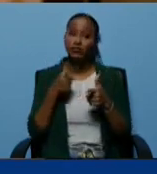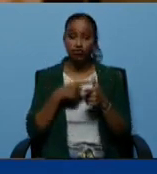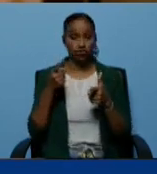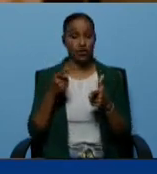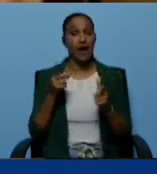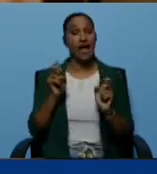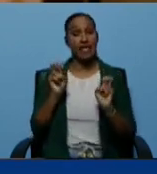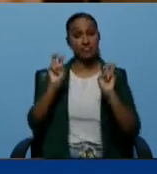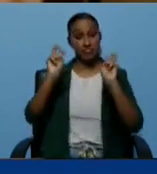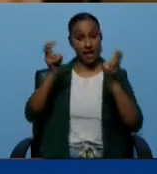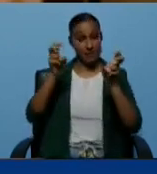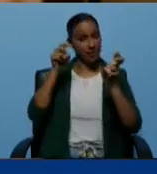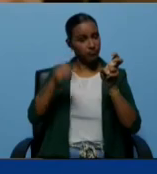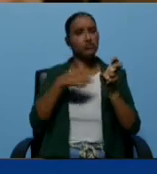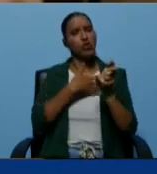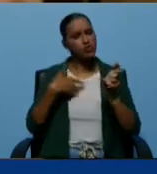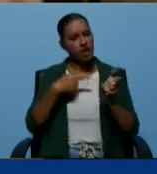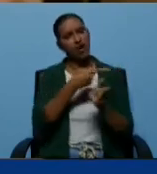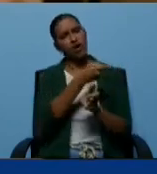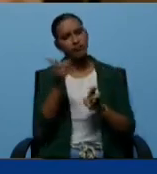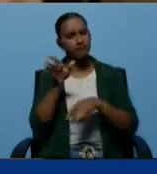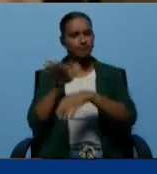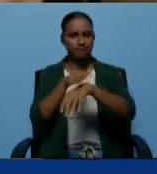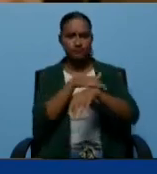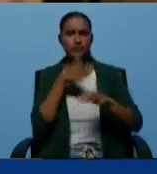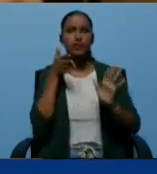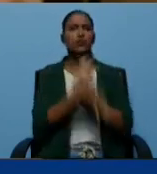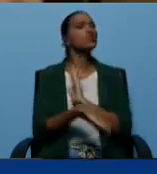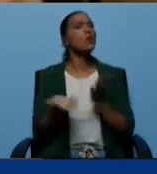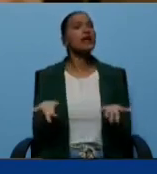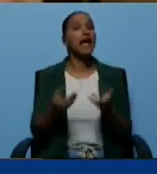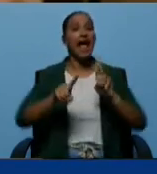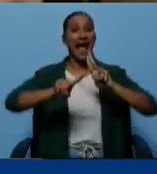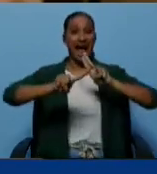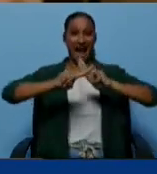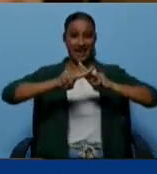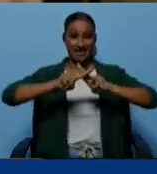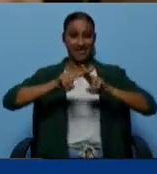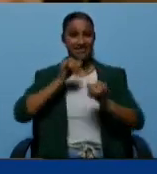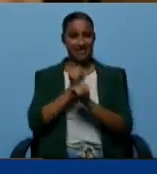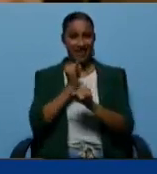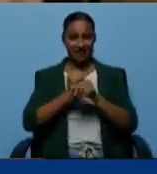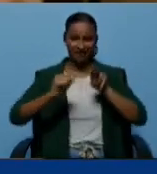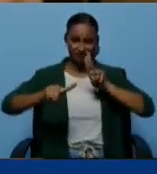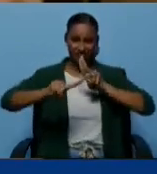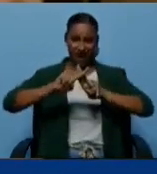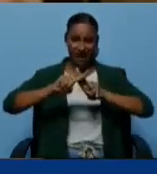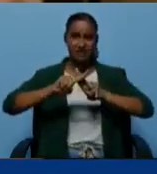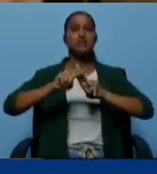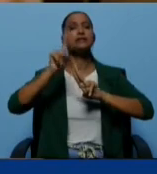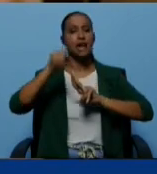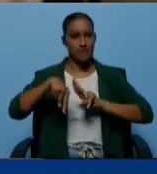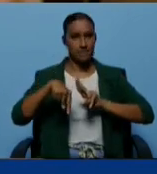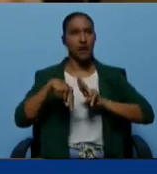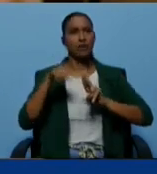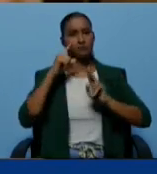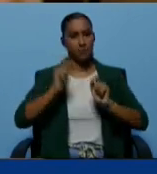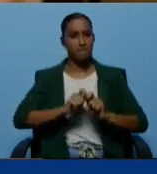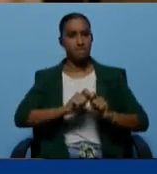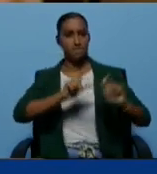muy llamativo. En la cuenta X, podemos verlo también en